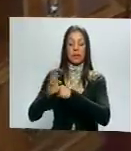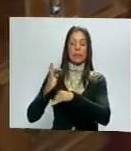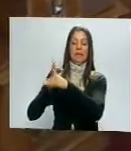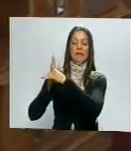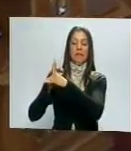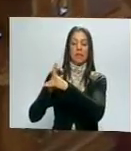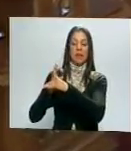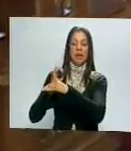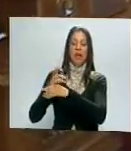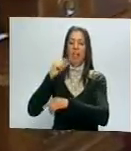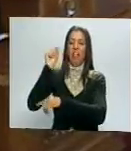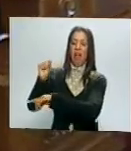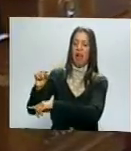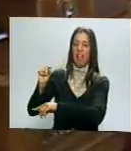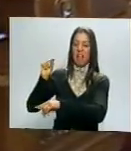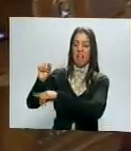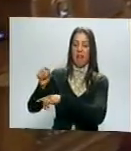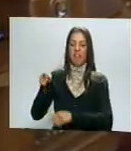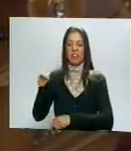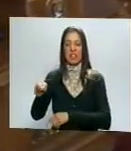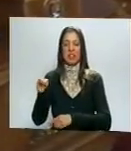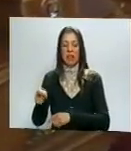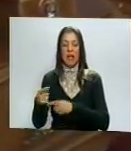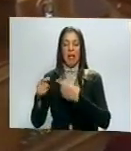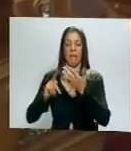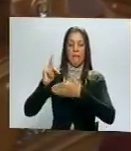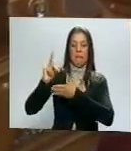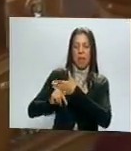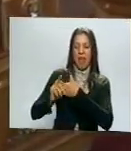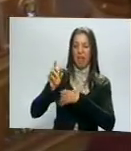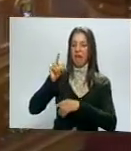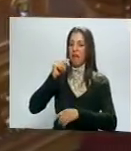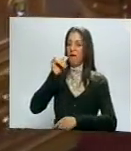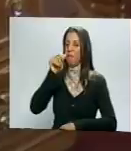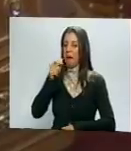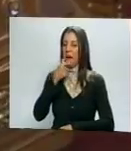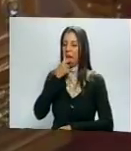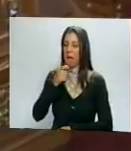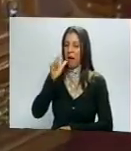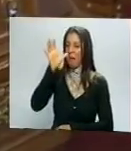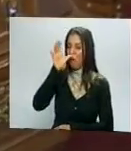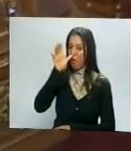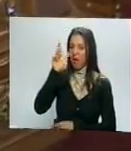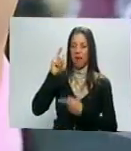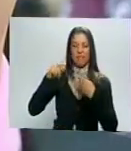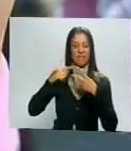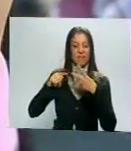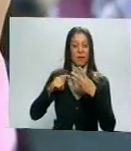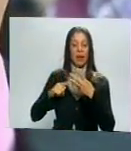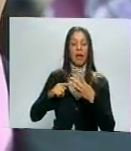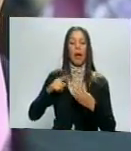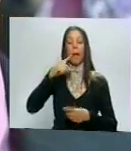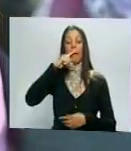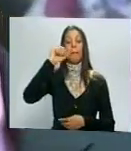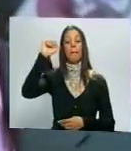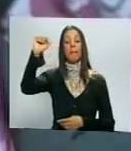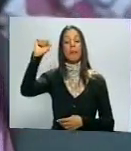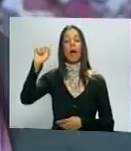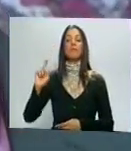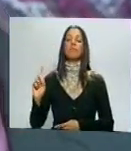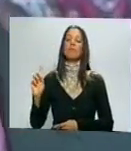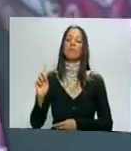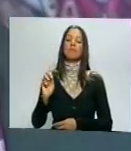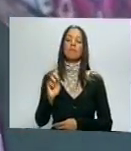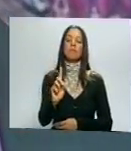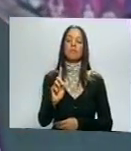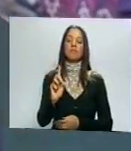¿Qué iban a hacer? ¿Que lo iban a sabotear? ¿Que lo iban a apabullar? ¿Que lo iban a pitar? ¿Que iban...? Nicolás Maduro fue a la Asamblea Nacional